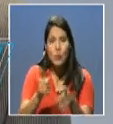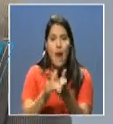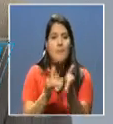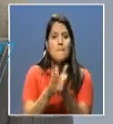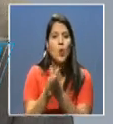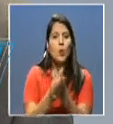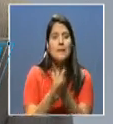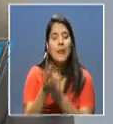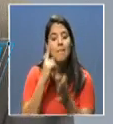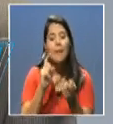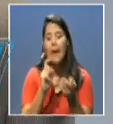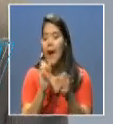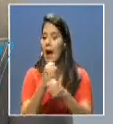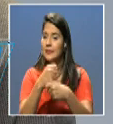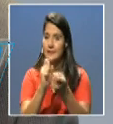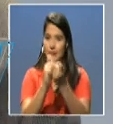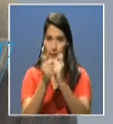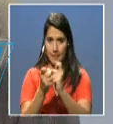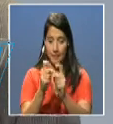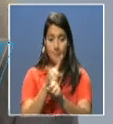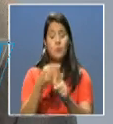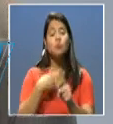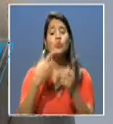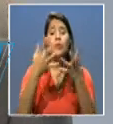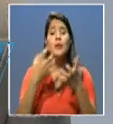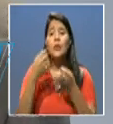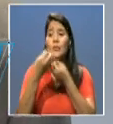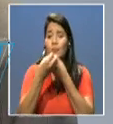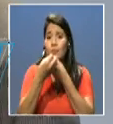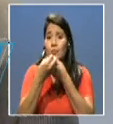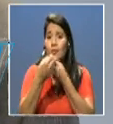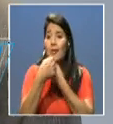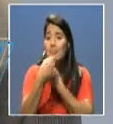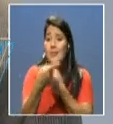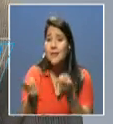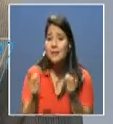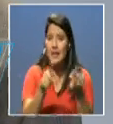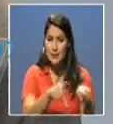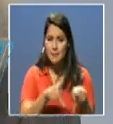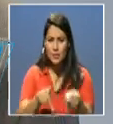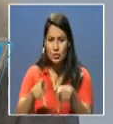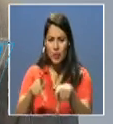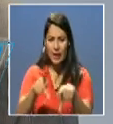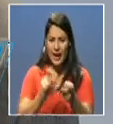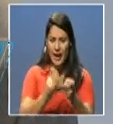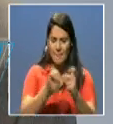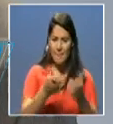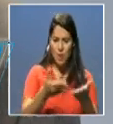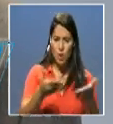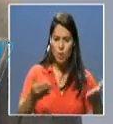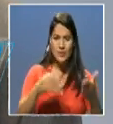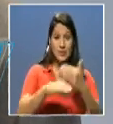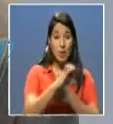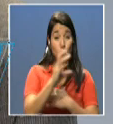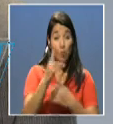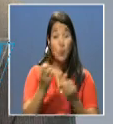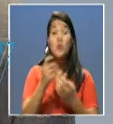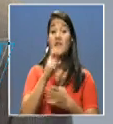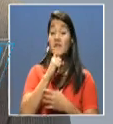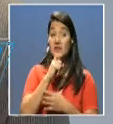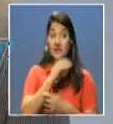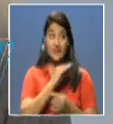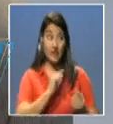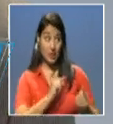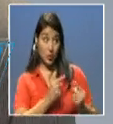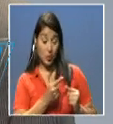está escuchando, a la ciudadanía en Costa Rica. Cambiar las cosas en nuestro país es muy difícil. Y doloroso. Es